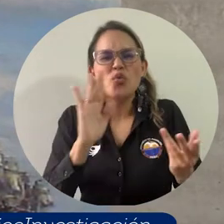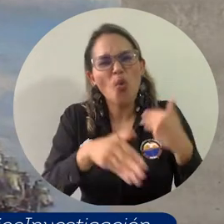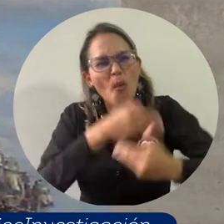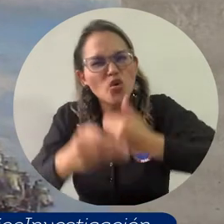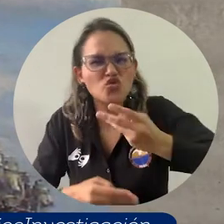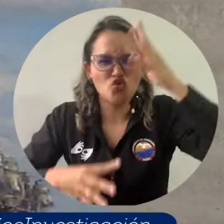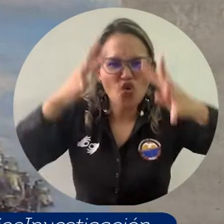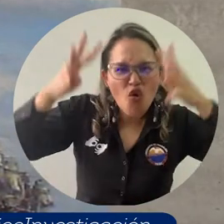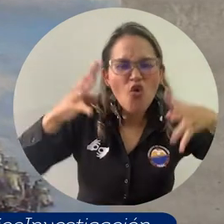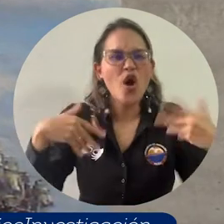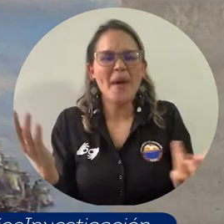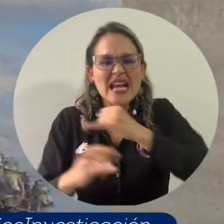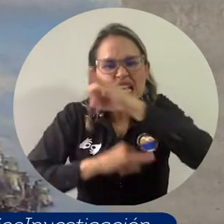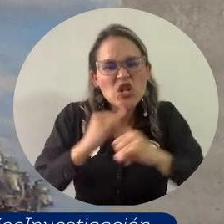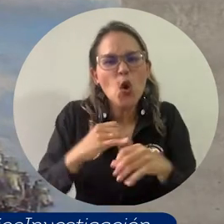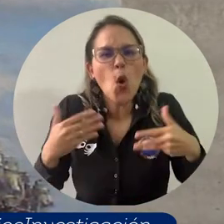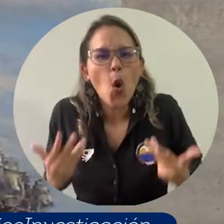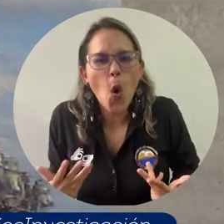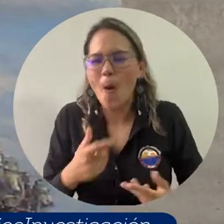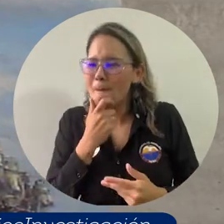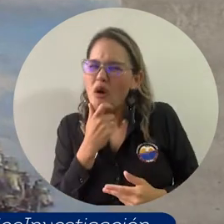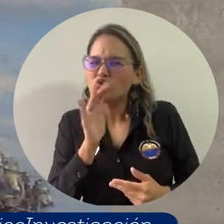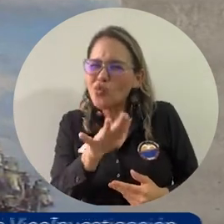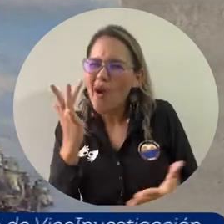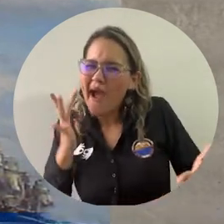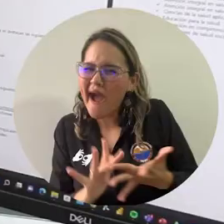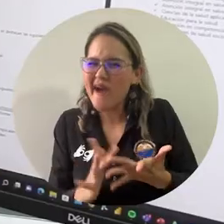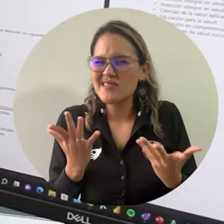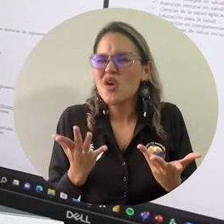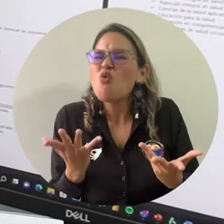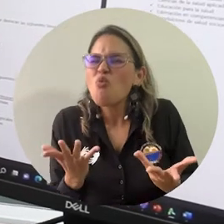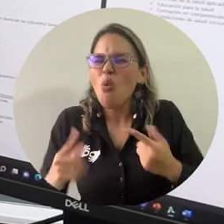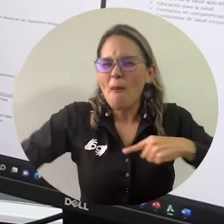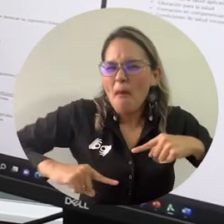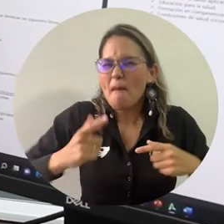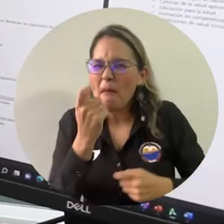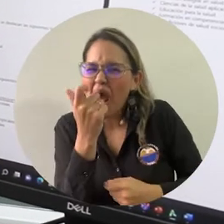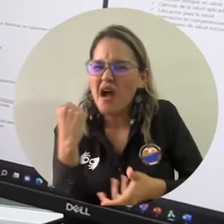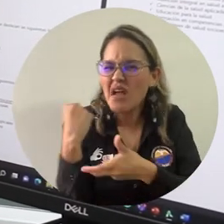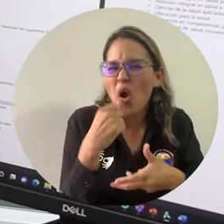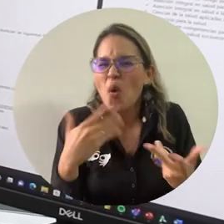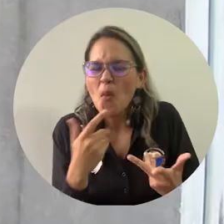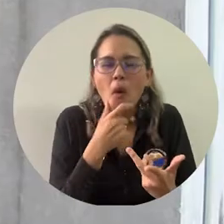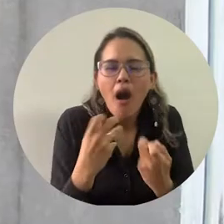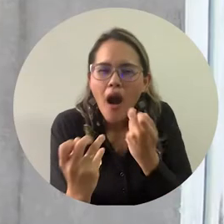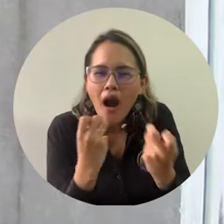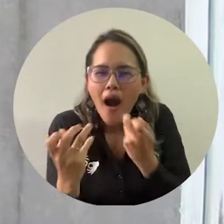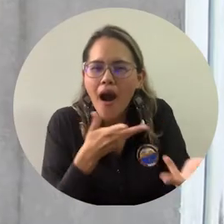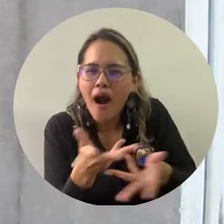de innovación y ese acercamiento a los entes externos, cómo funciona su ecosistema de administración de recursos.